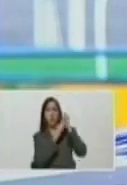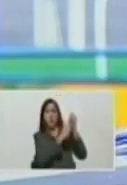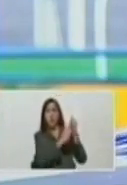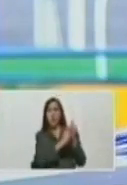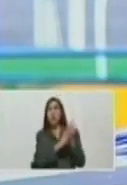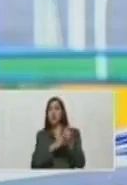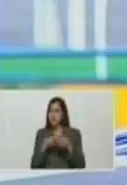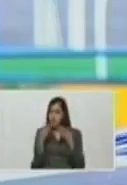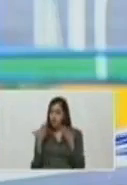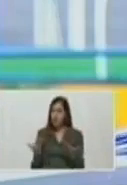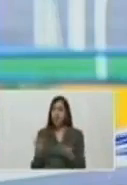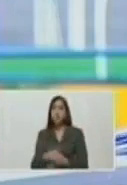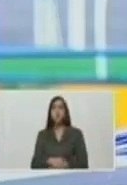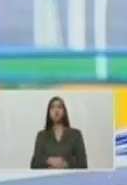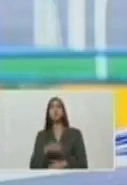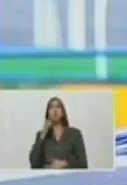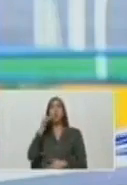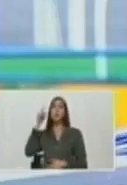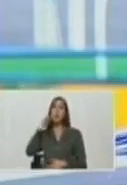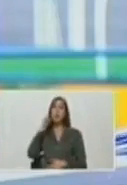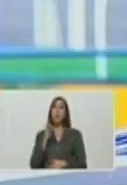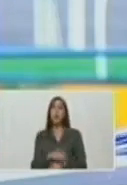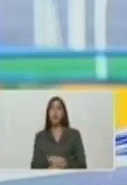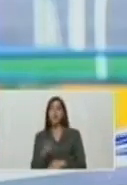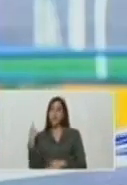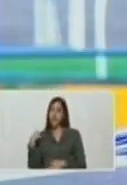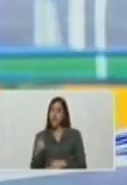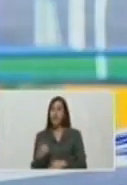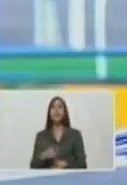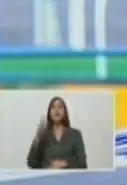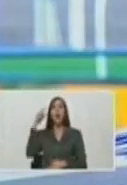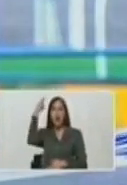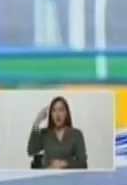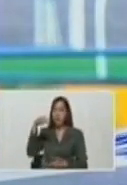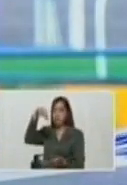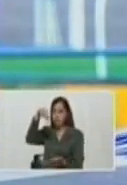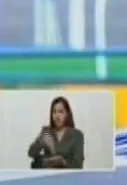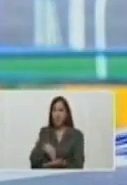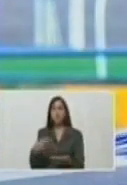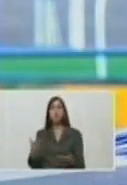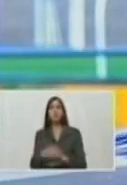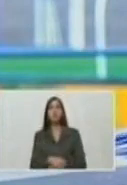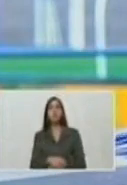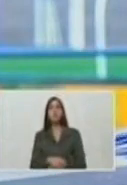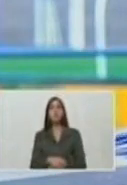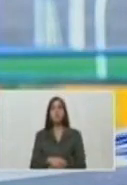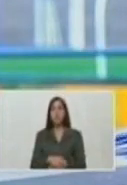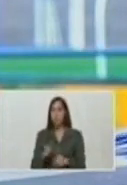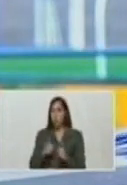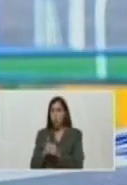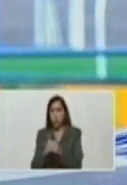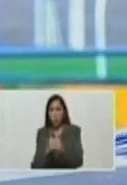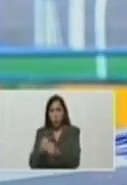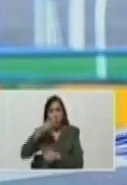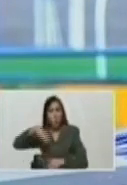líderes, lideresas, que tengan los pies sobre la tierra, que caminen al lado del